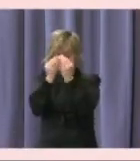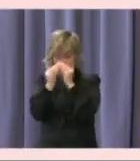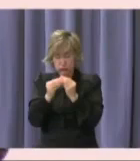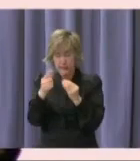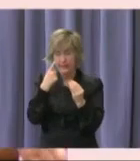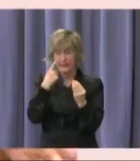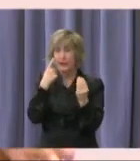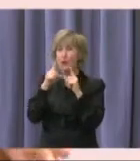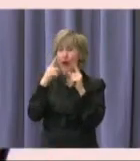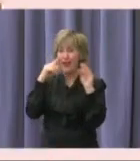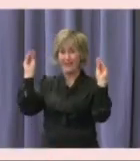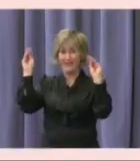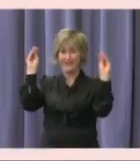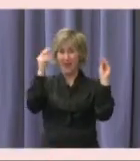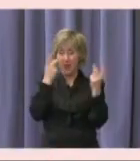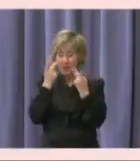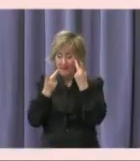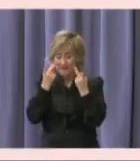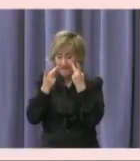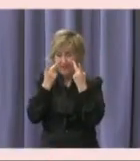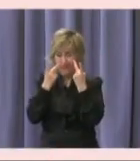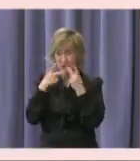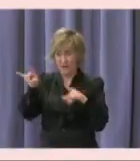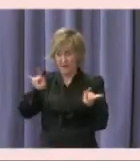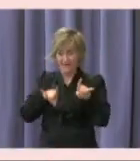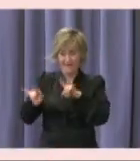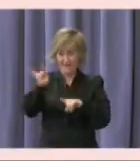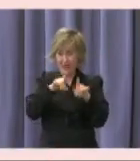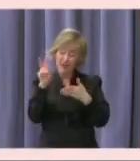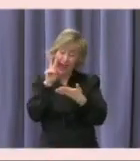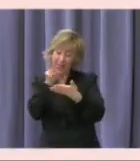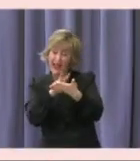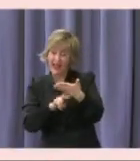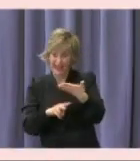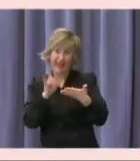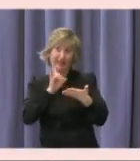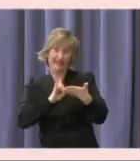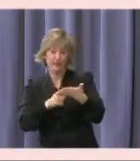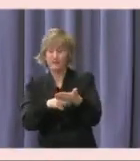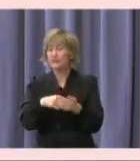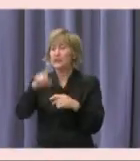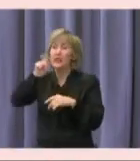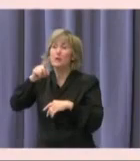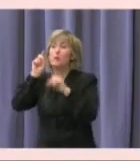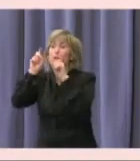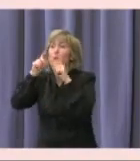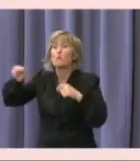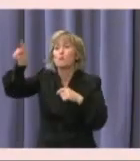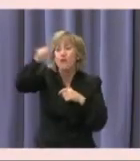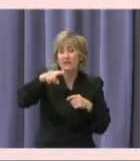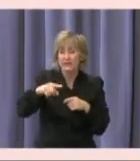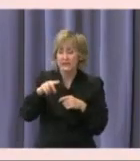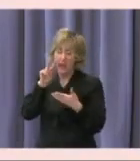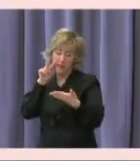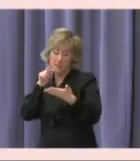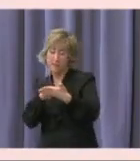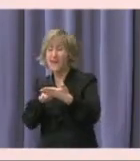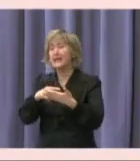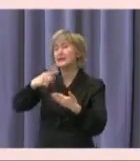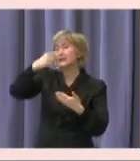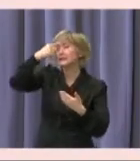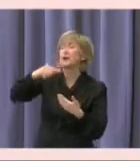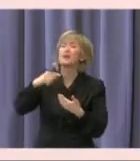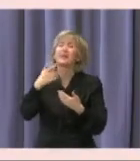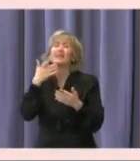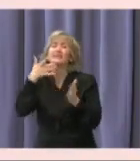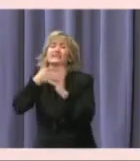dar a estos niveles. Y luego también para que el propio profesorado pueda ver y saber qué es el lenguaje inclusivo.